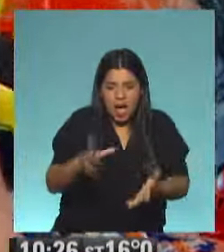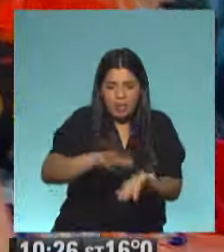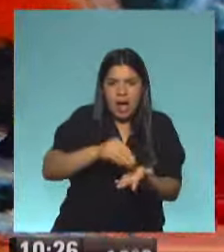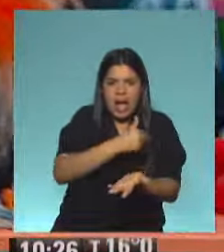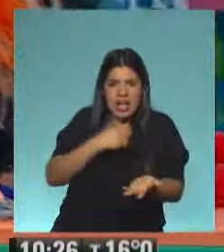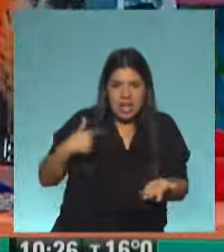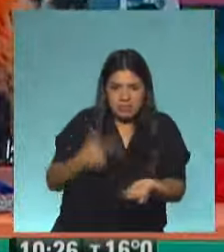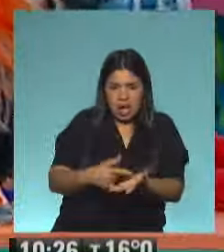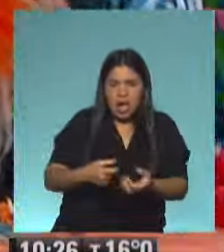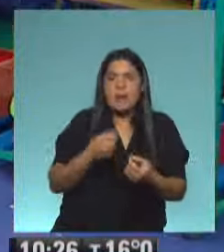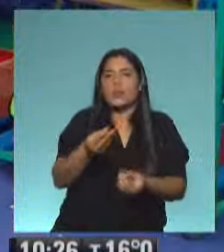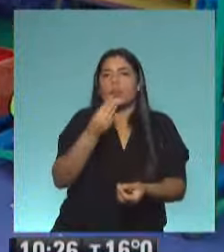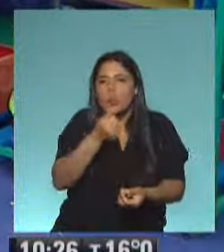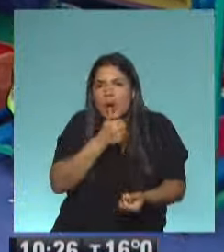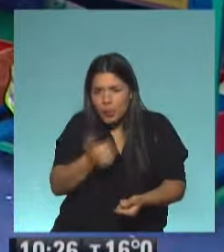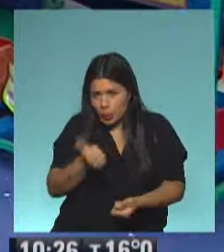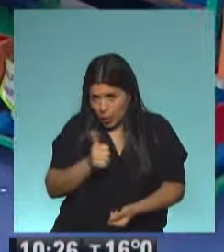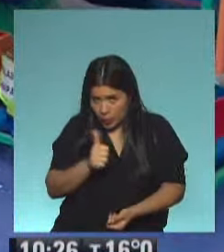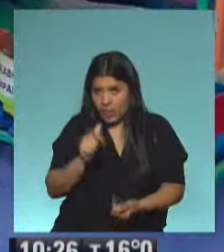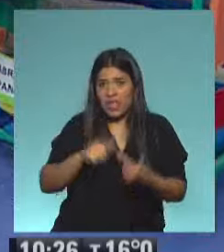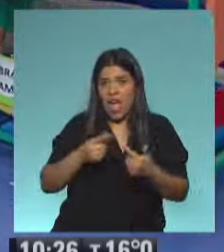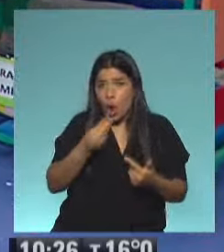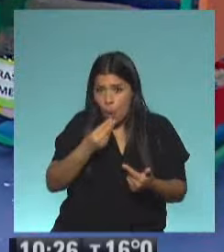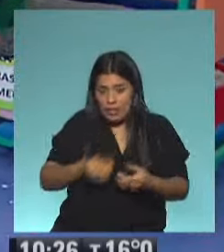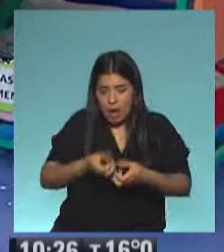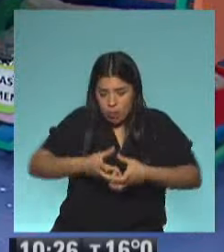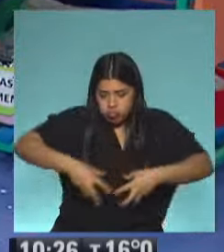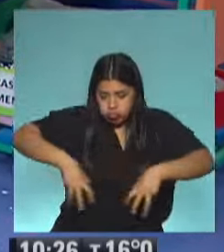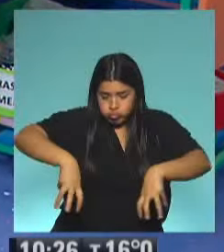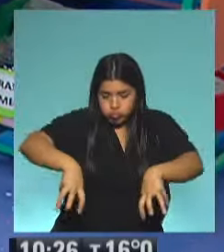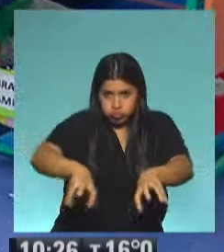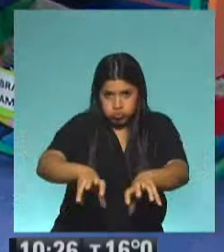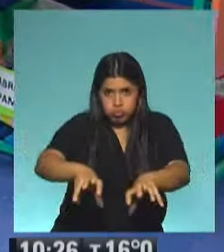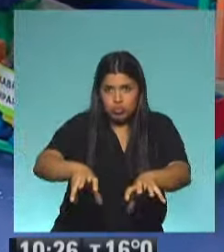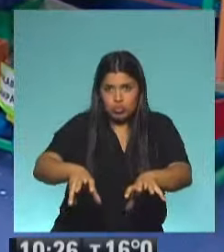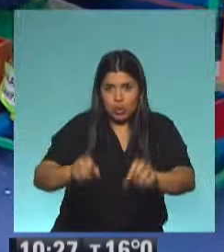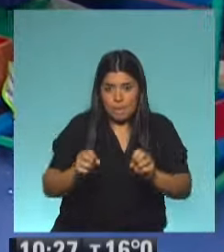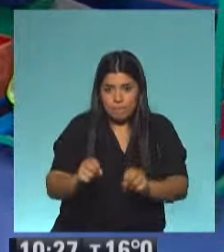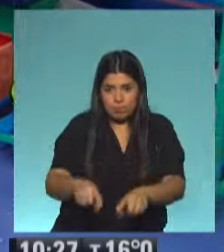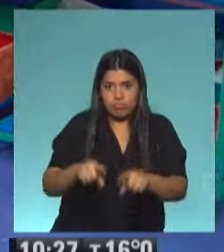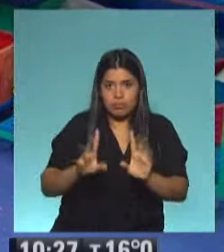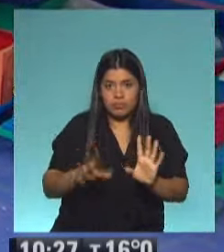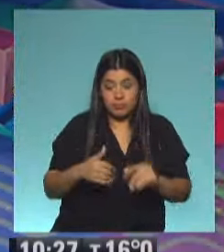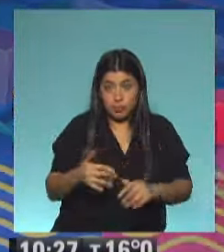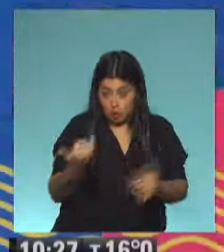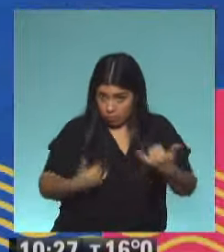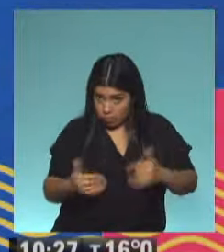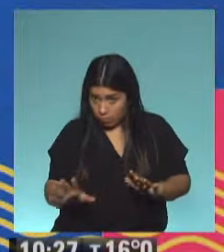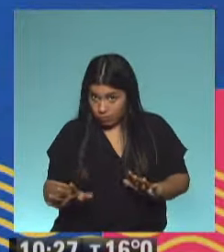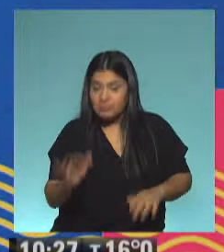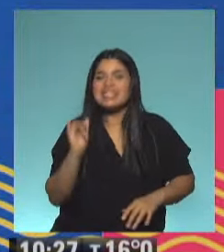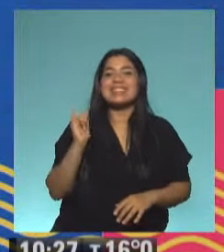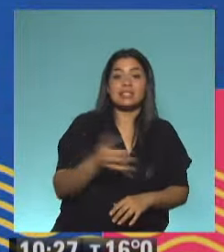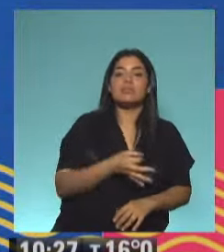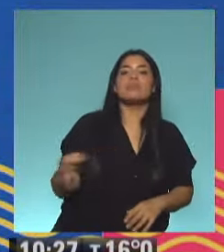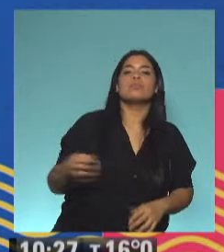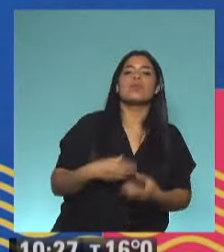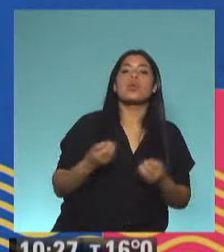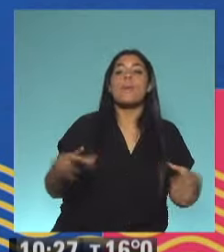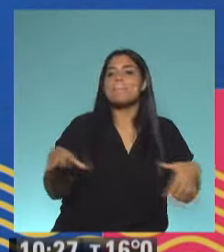bebida. Creo que dijo eso. Ahí tenemos imágenes también que acompañan. ¿Dijo eso, Pujilay? Sí. Ay, mira cómo lo entendí. Perfecto.